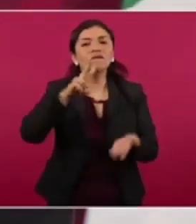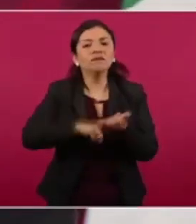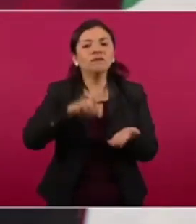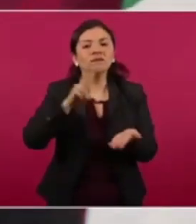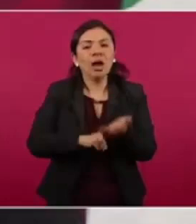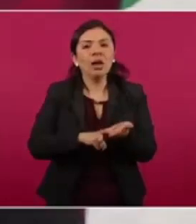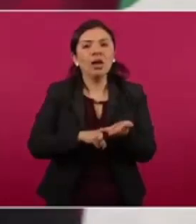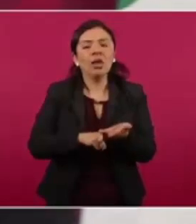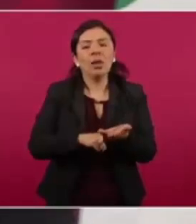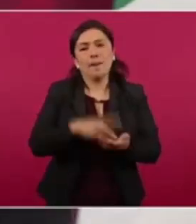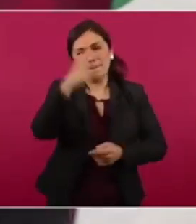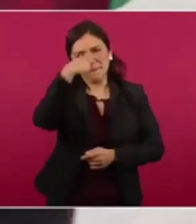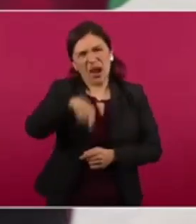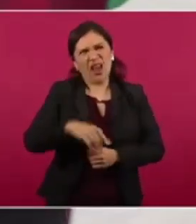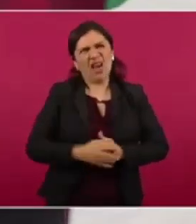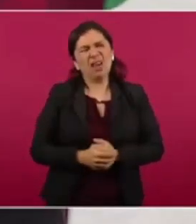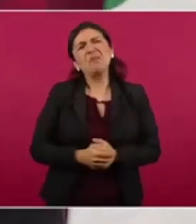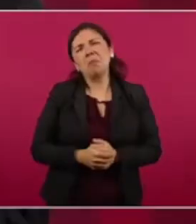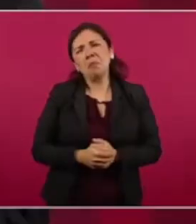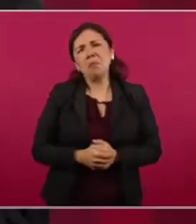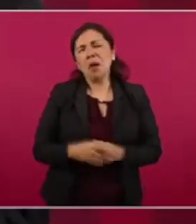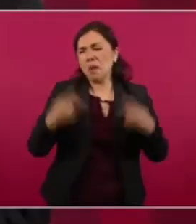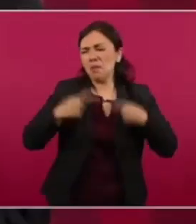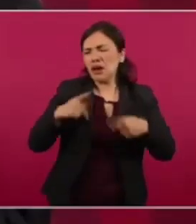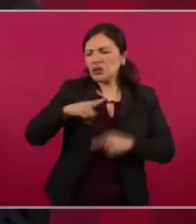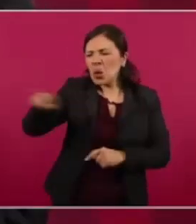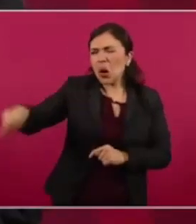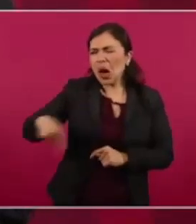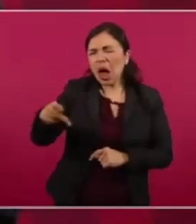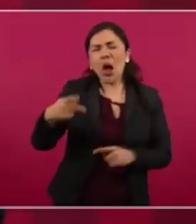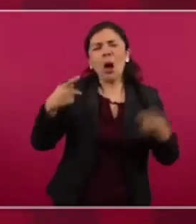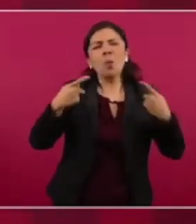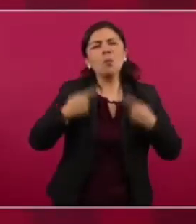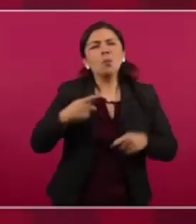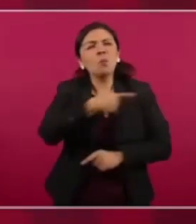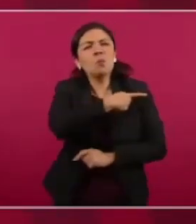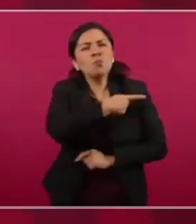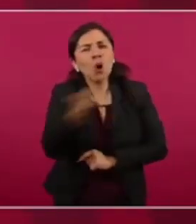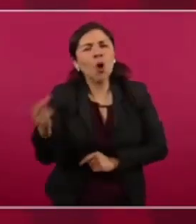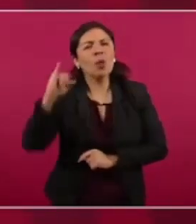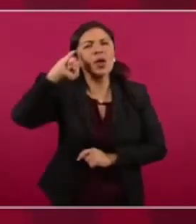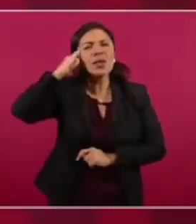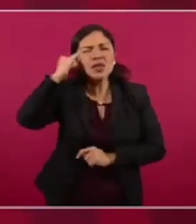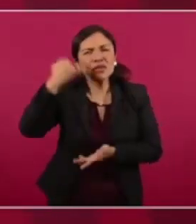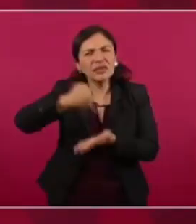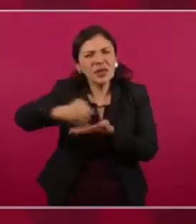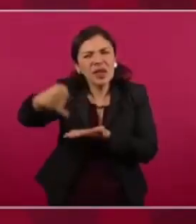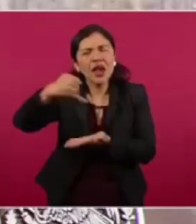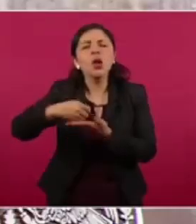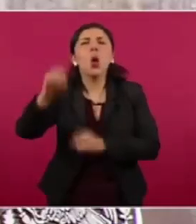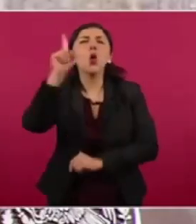del voto de un indígena, de un campesino, de una mujer humilde,